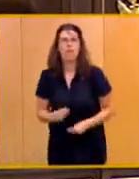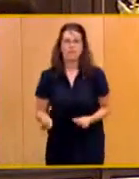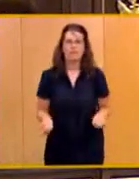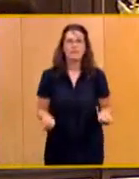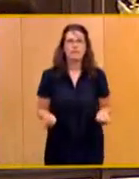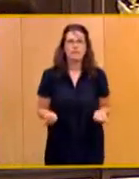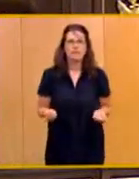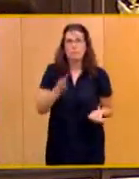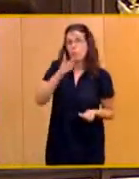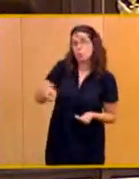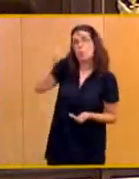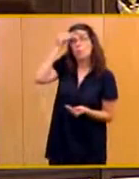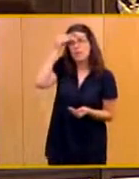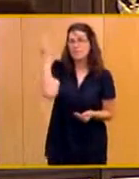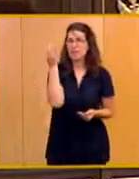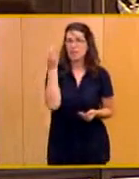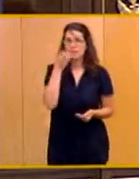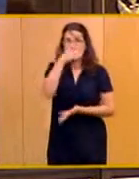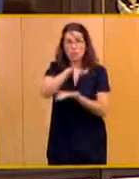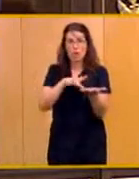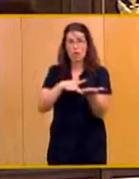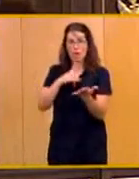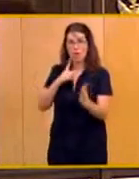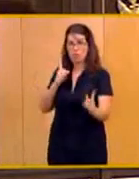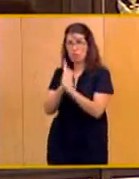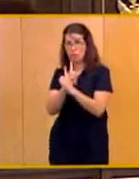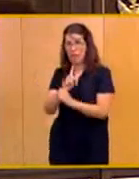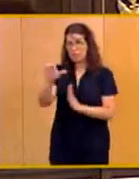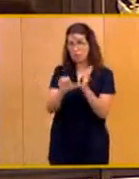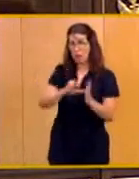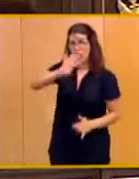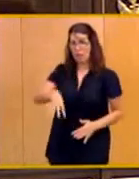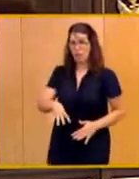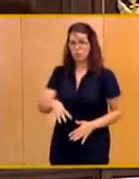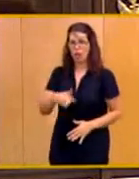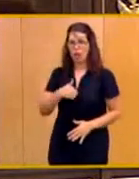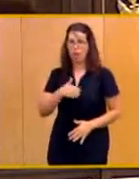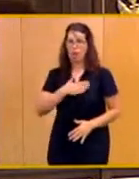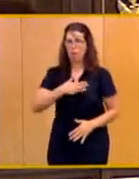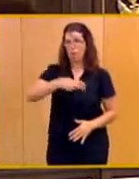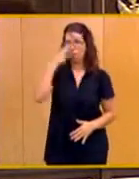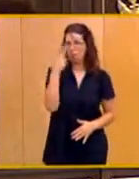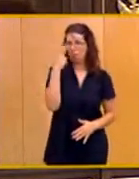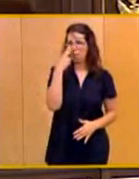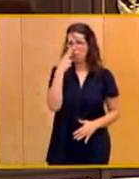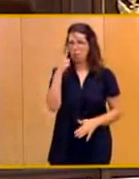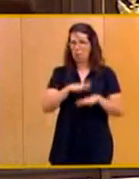que atacar el Estatuto de Cataluña le venía bien en el resto de España para conseguir respaldo electoral.